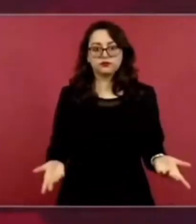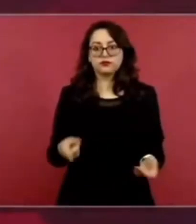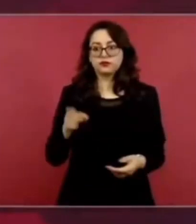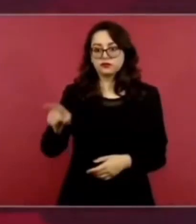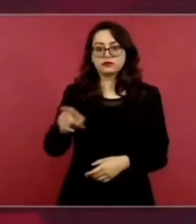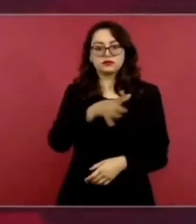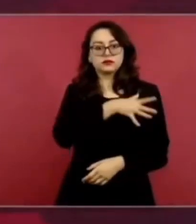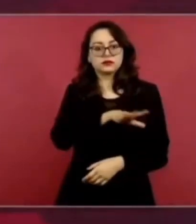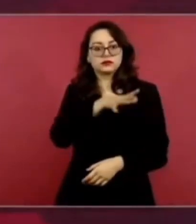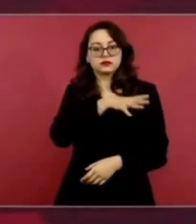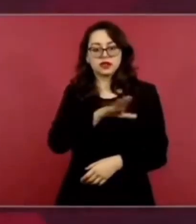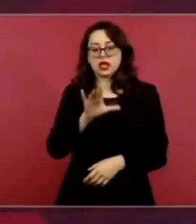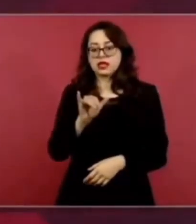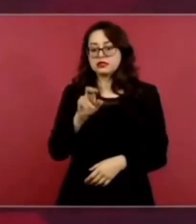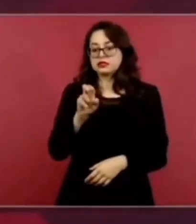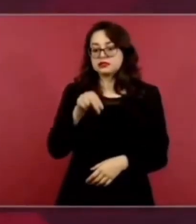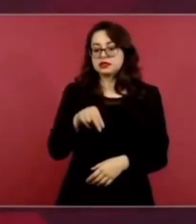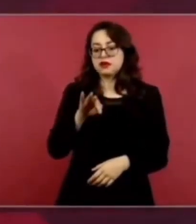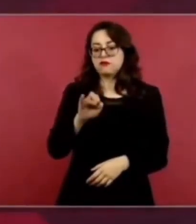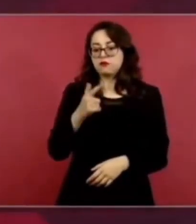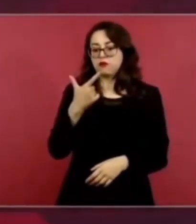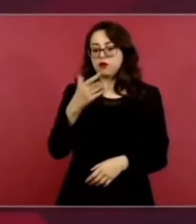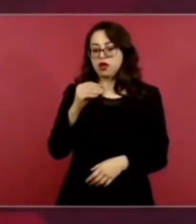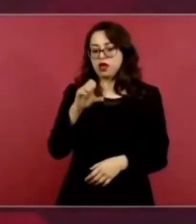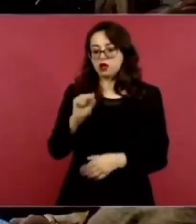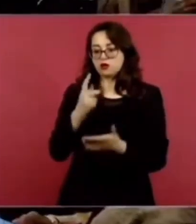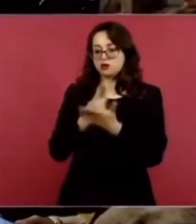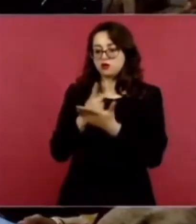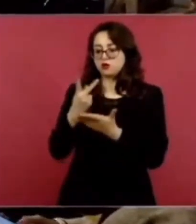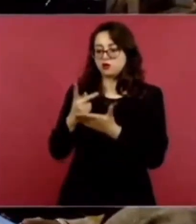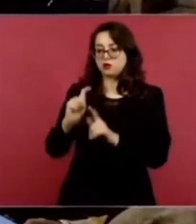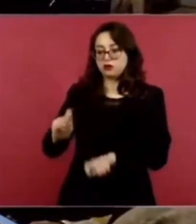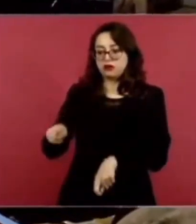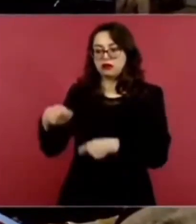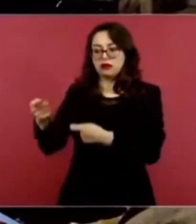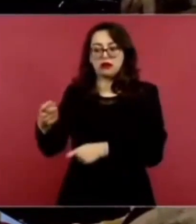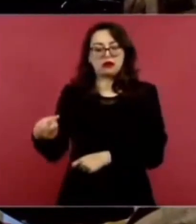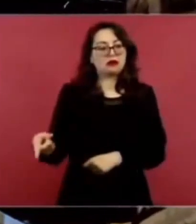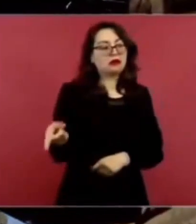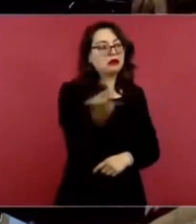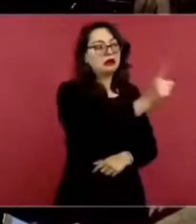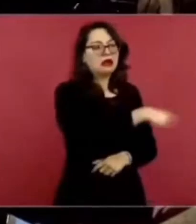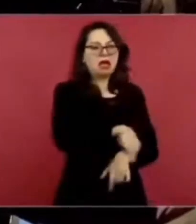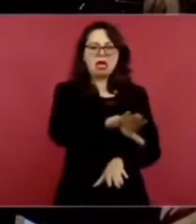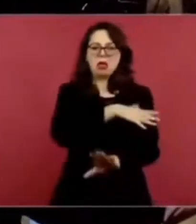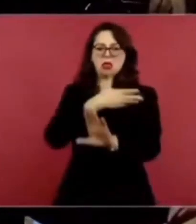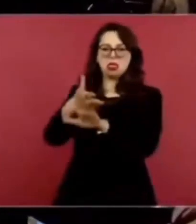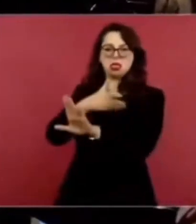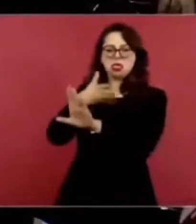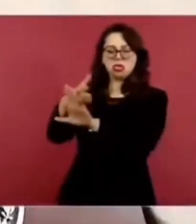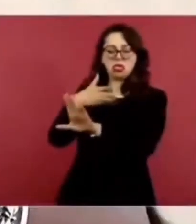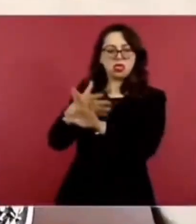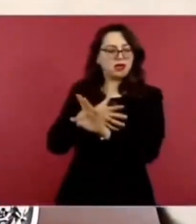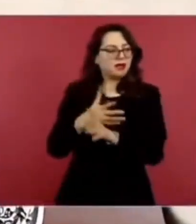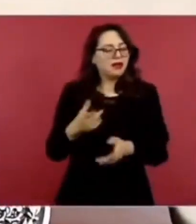Cienfuegos y esto de que los de la